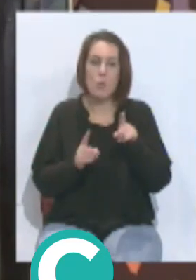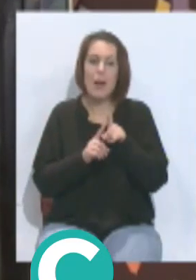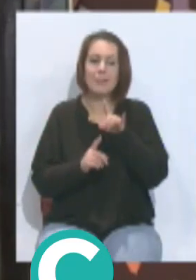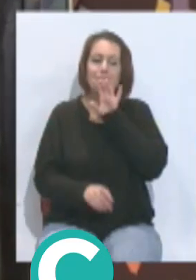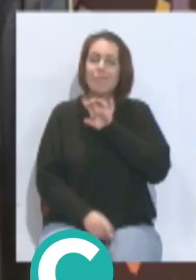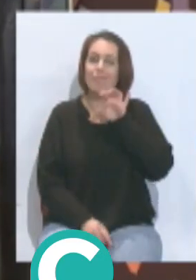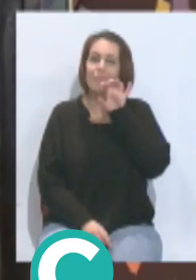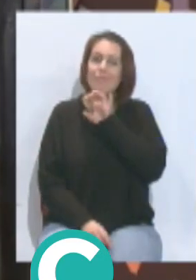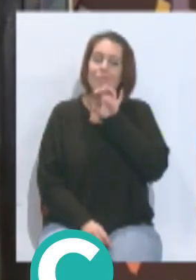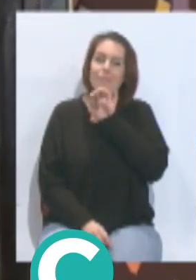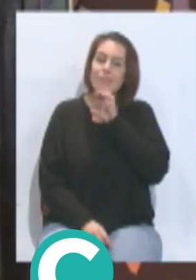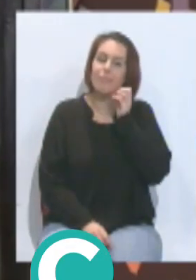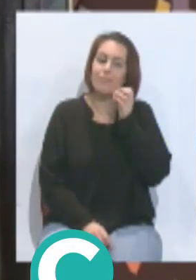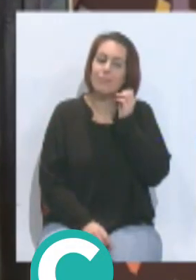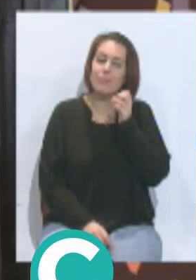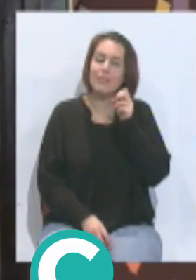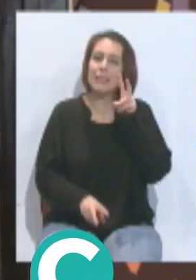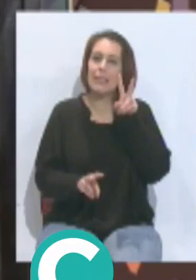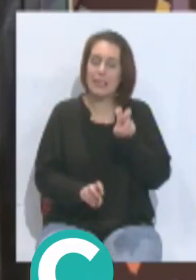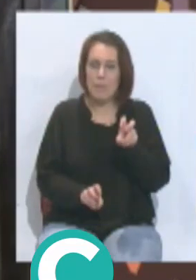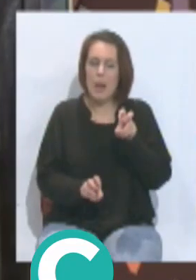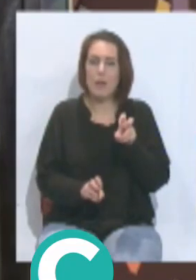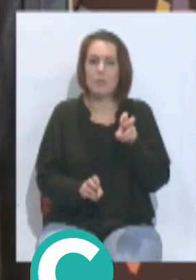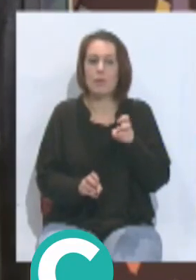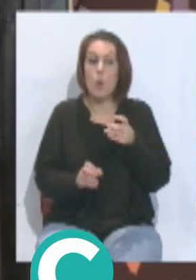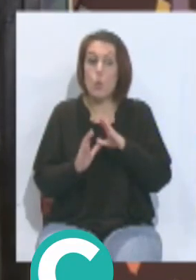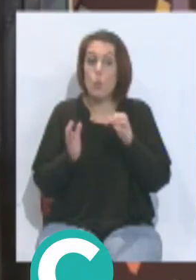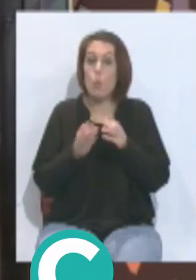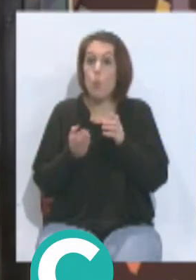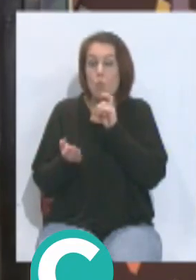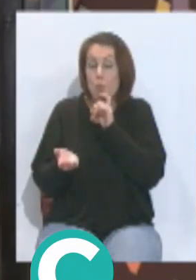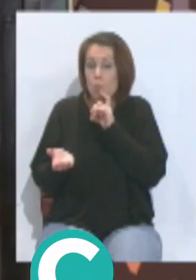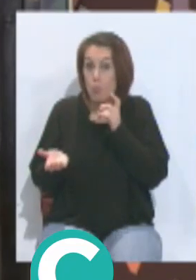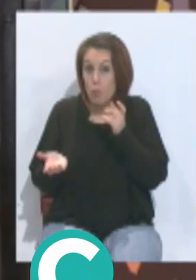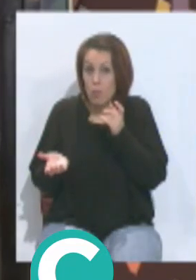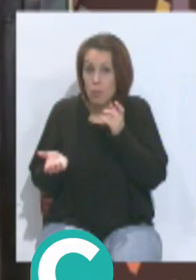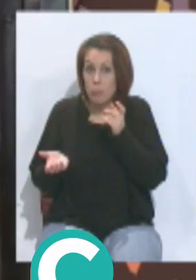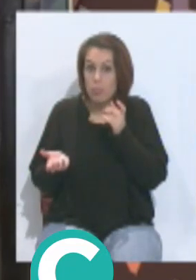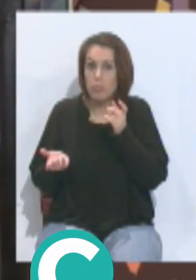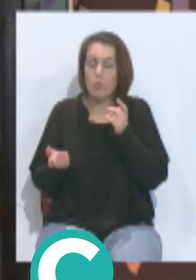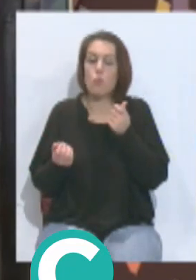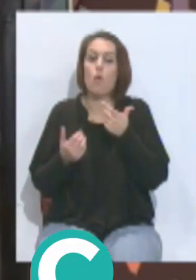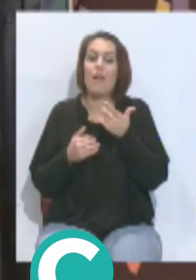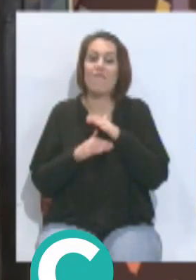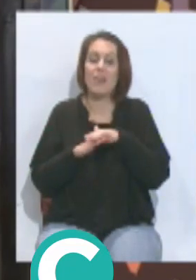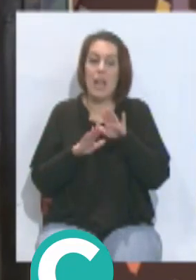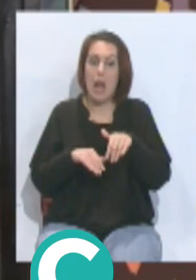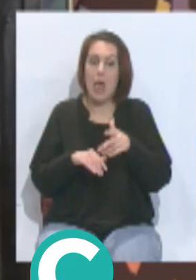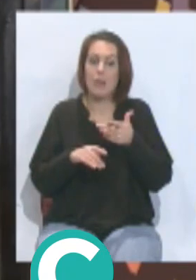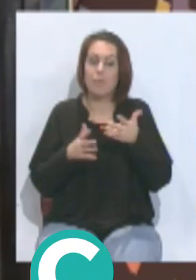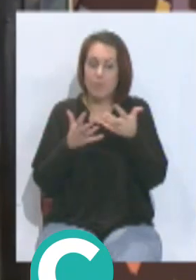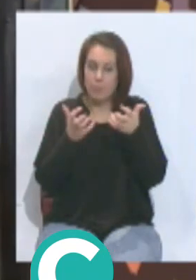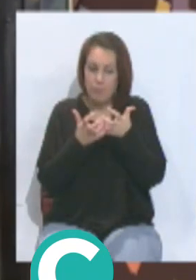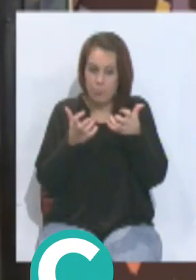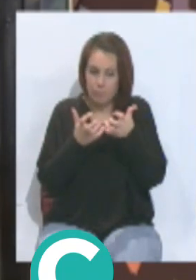genial anécdota que compartió acerca de cómo el grupo, bueno, pues integró finalmente el